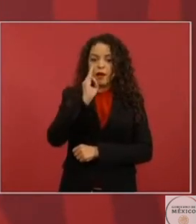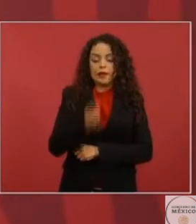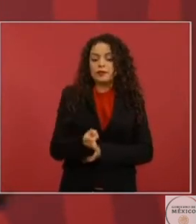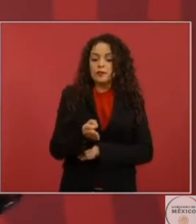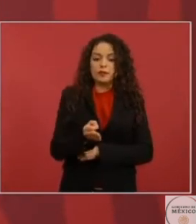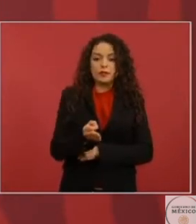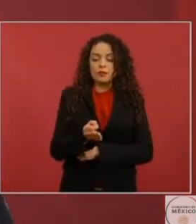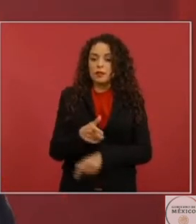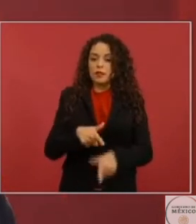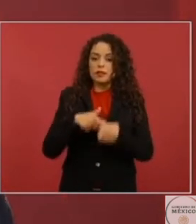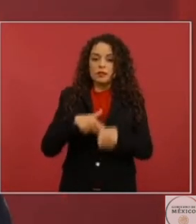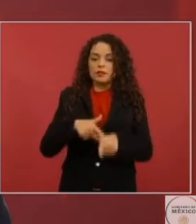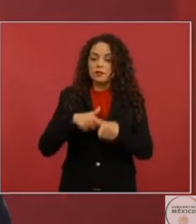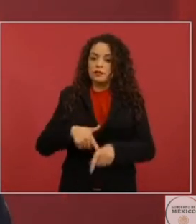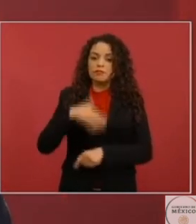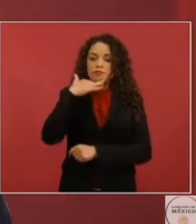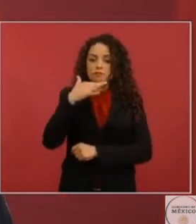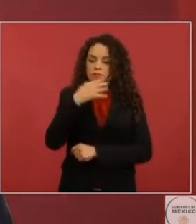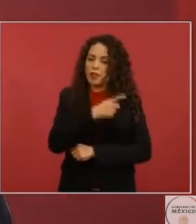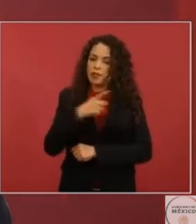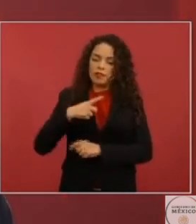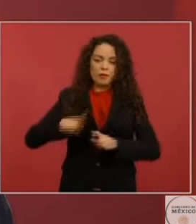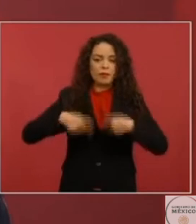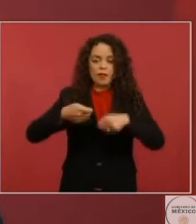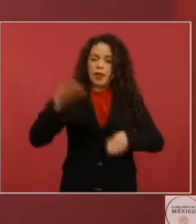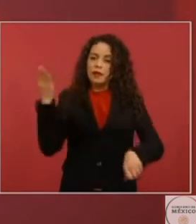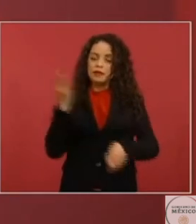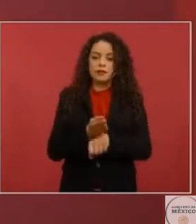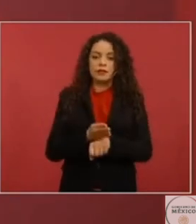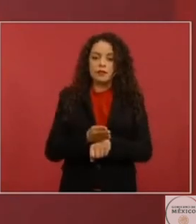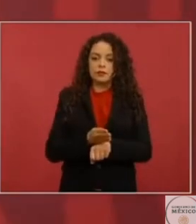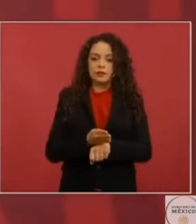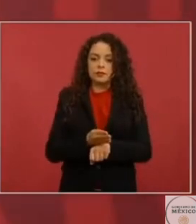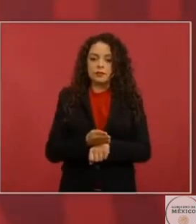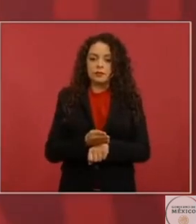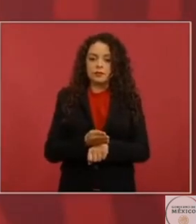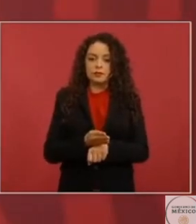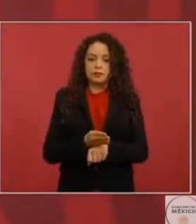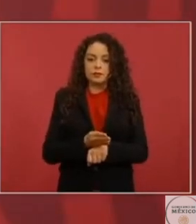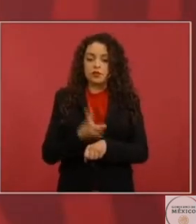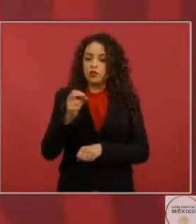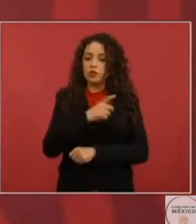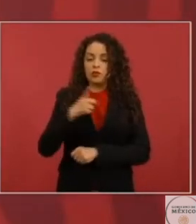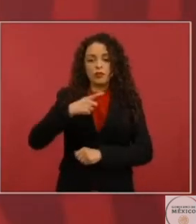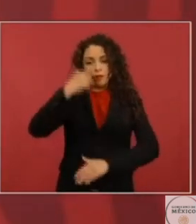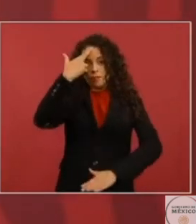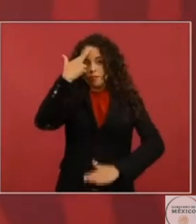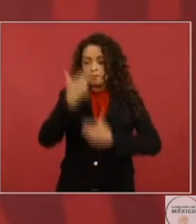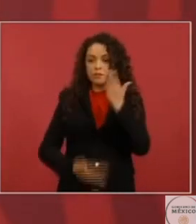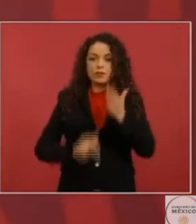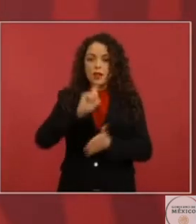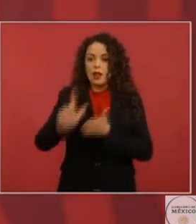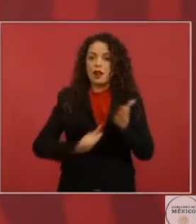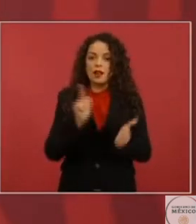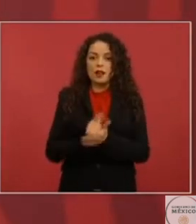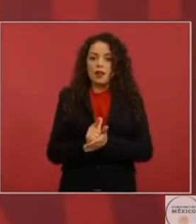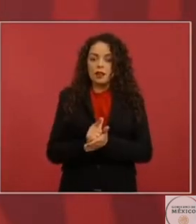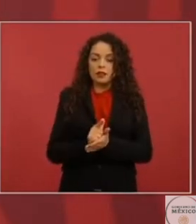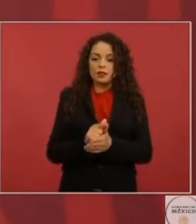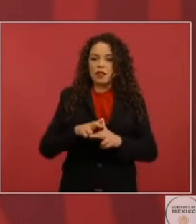No permitir que nadie viole la ley.